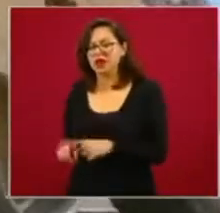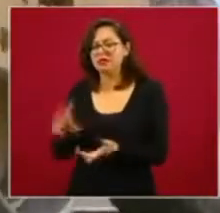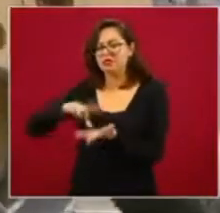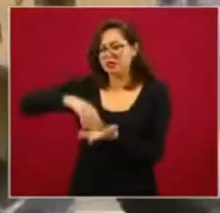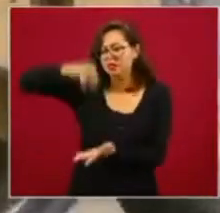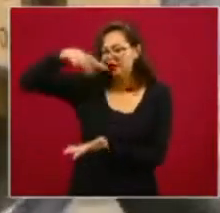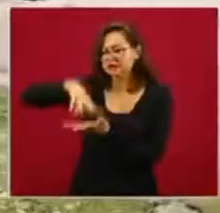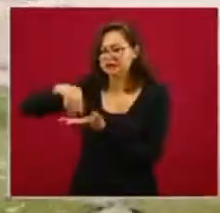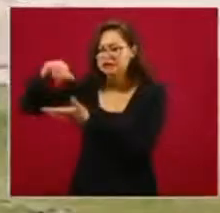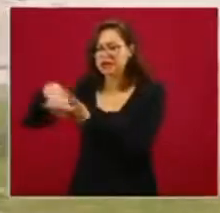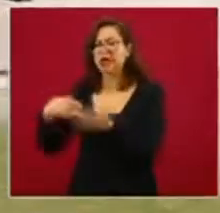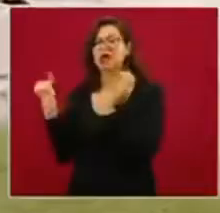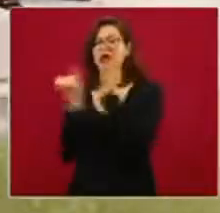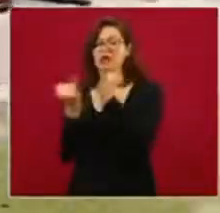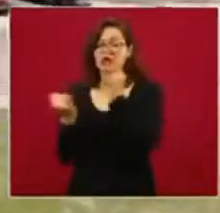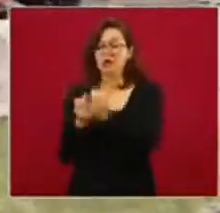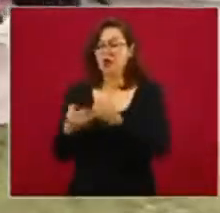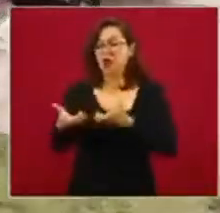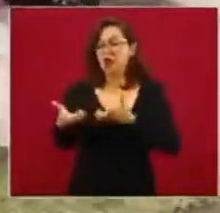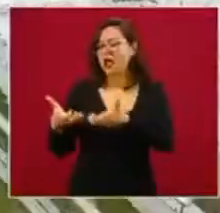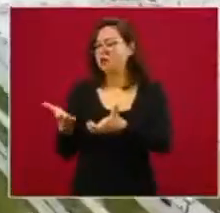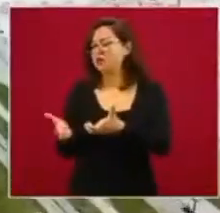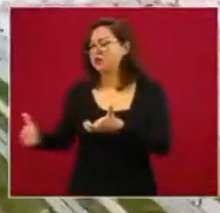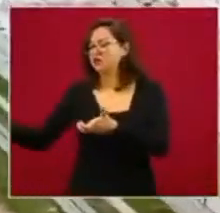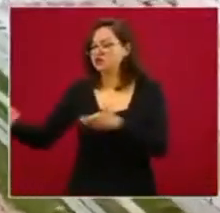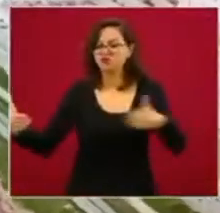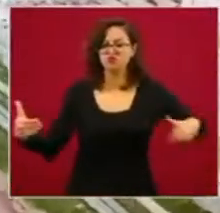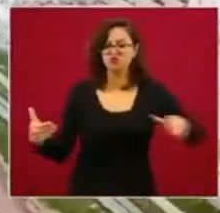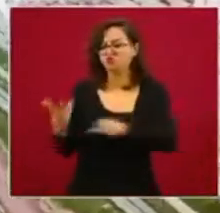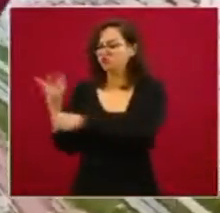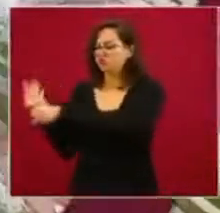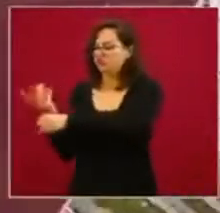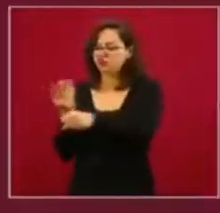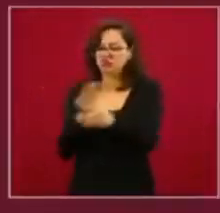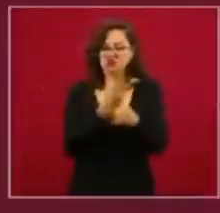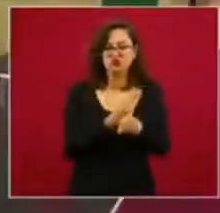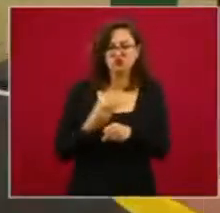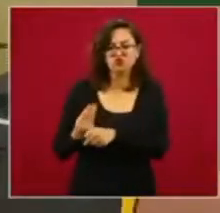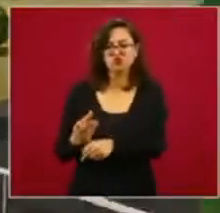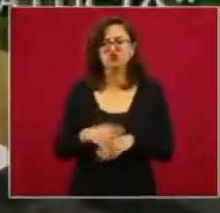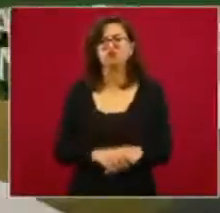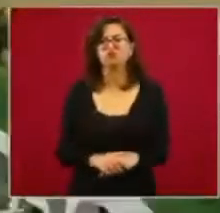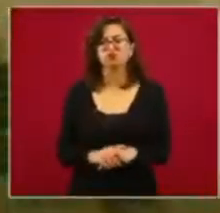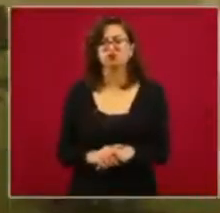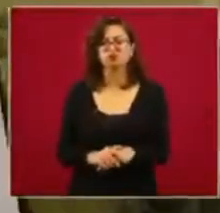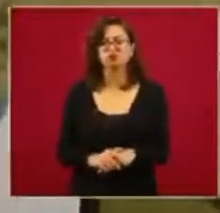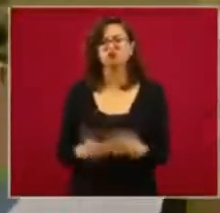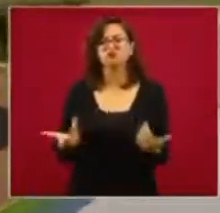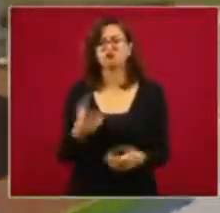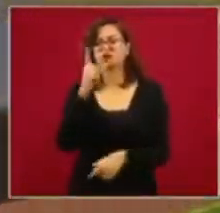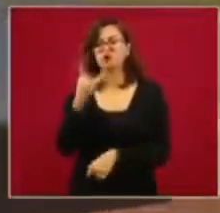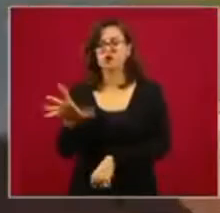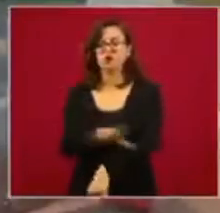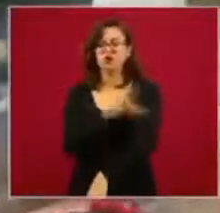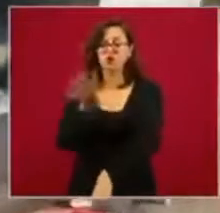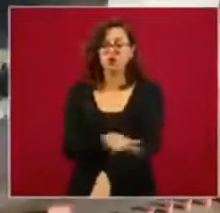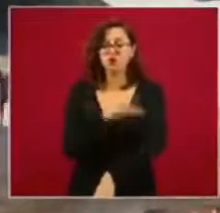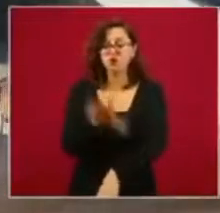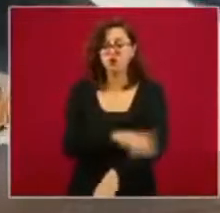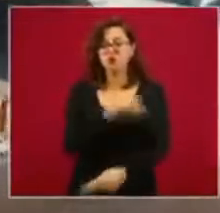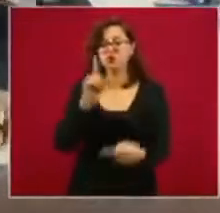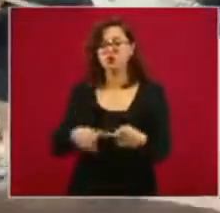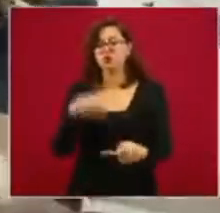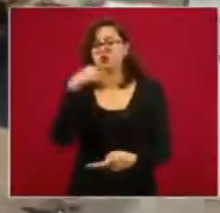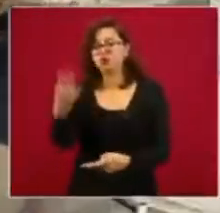el mantenimiento y construcción de los caminos provisionales correspondientes al nuevo trazo. En las redes eléctricas, red de voz y